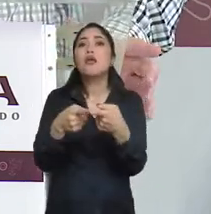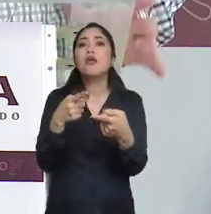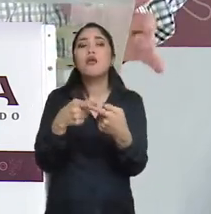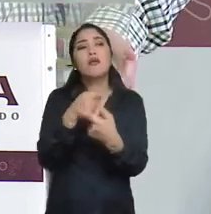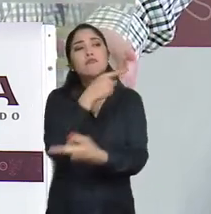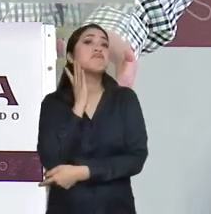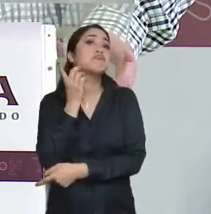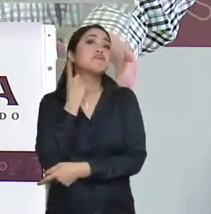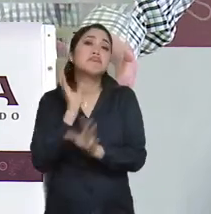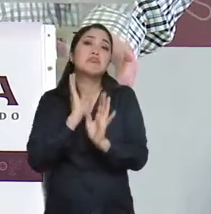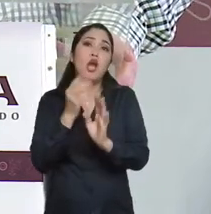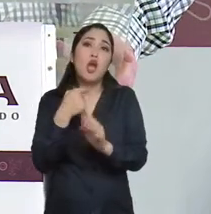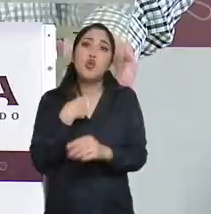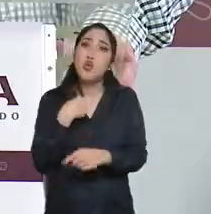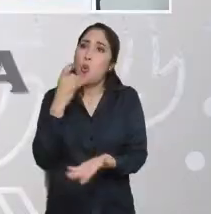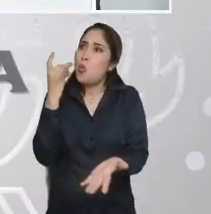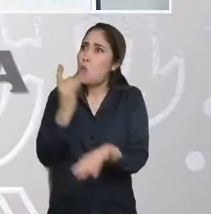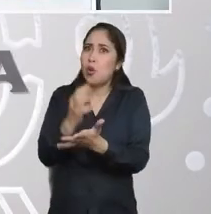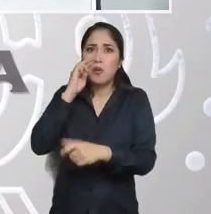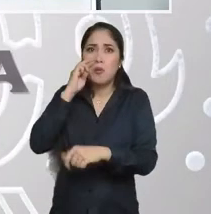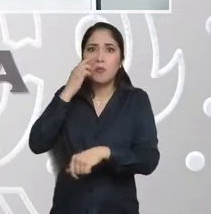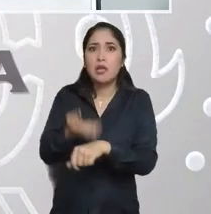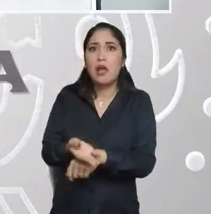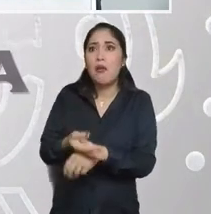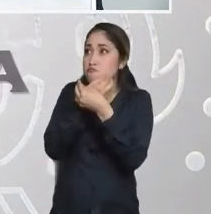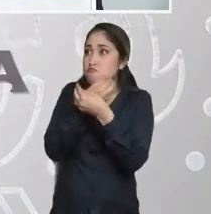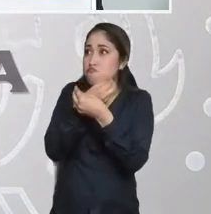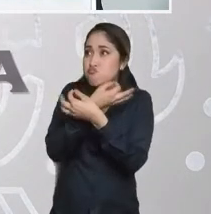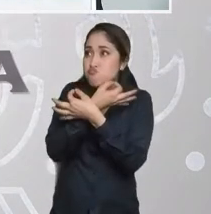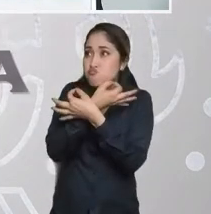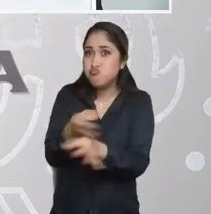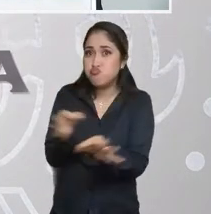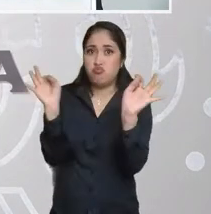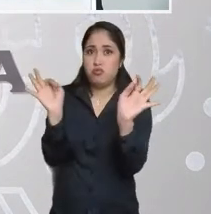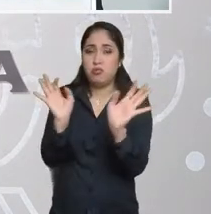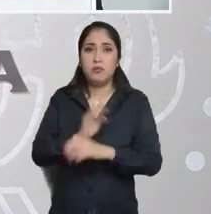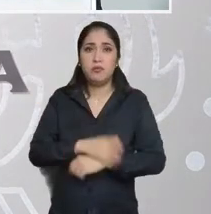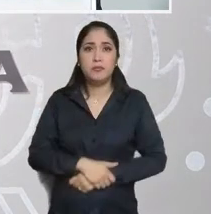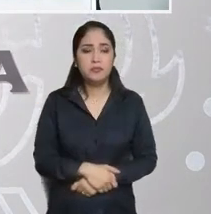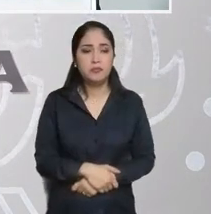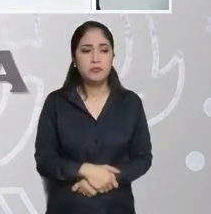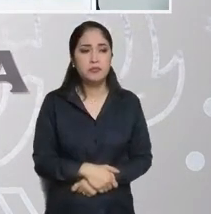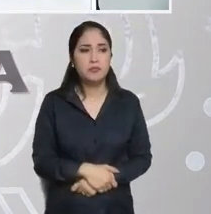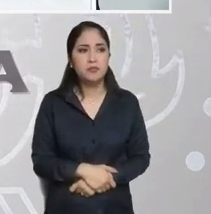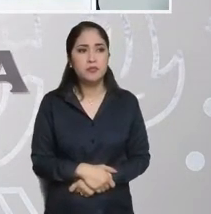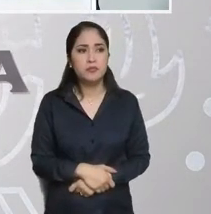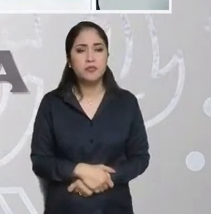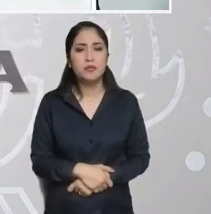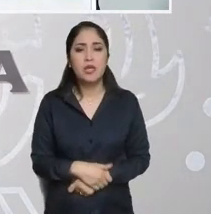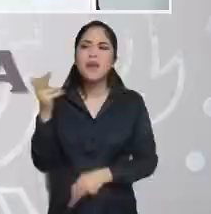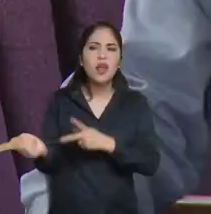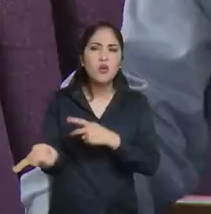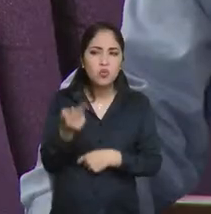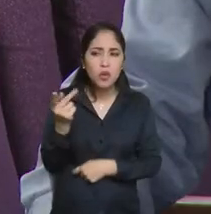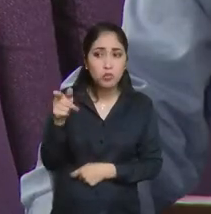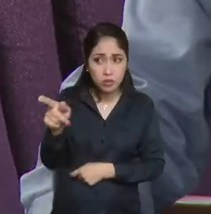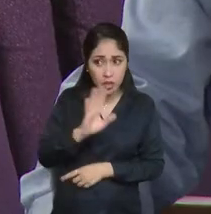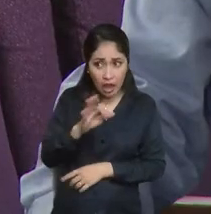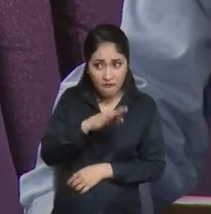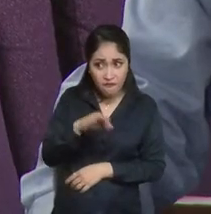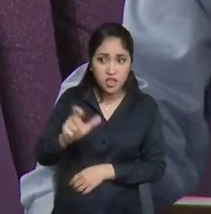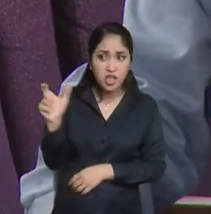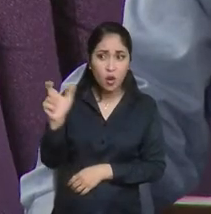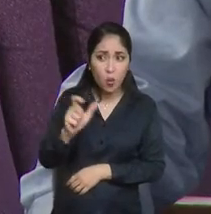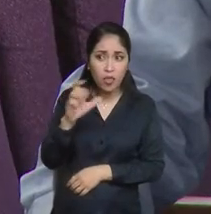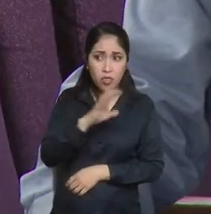lo que manda el Congreso. La otra es si ya tiene fecha, cuándo viene AMLO. Y también sobre